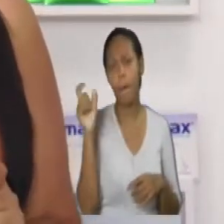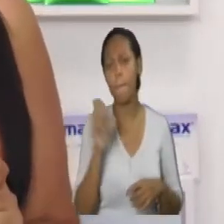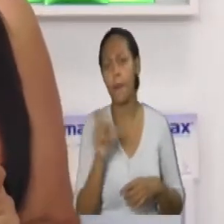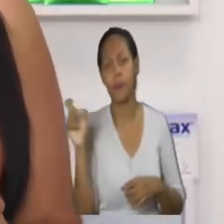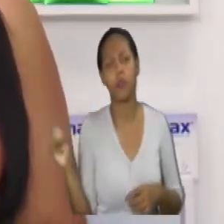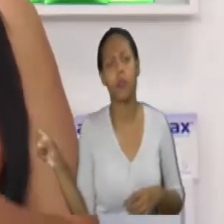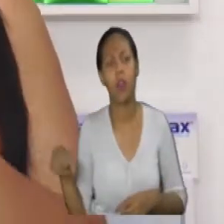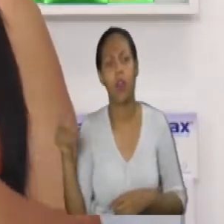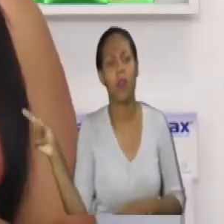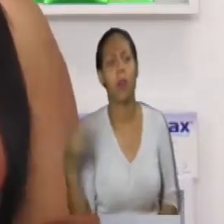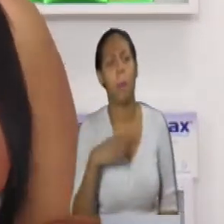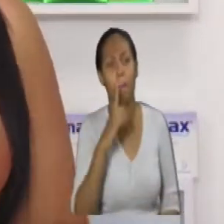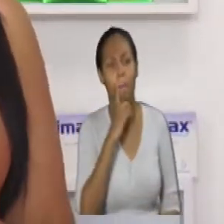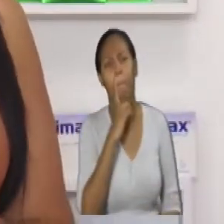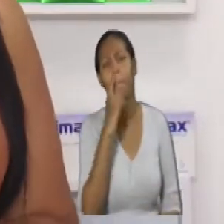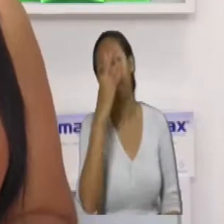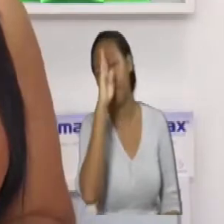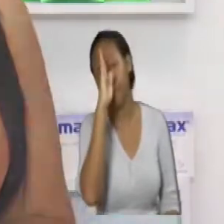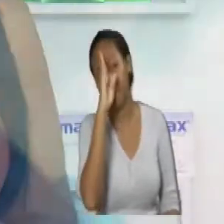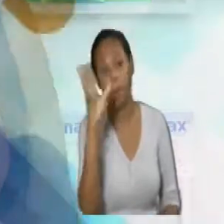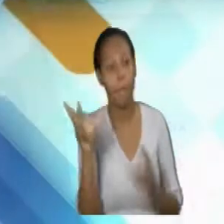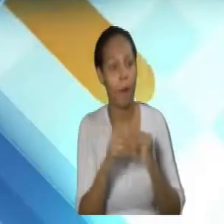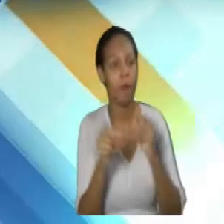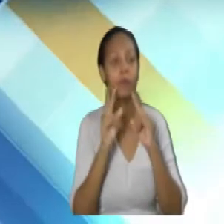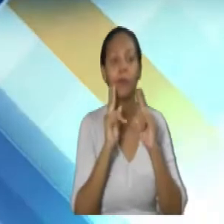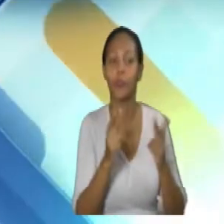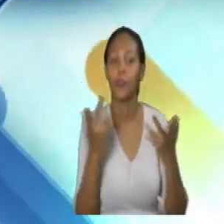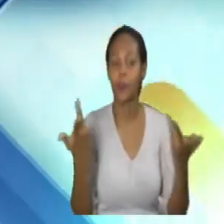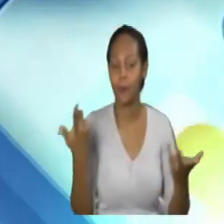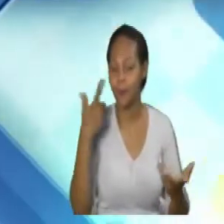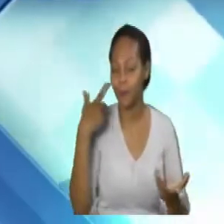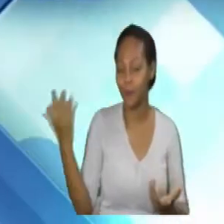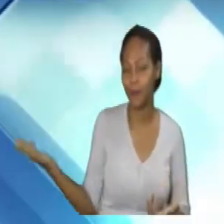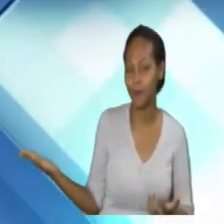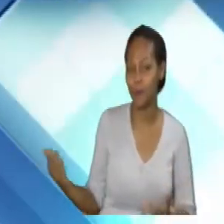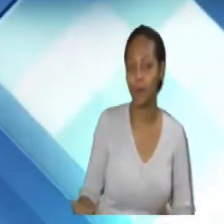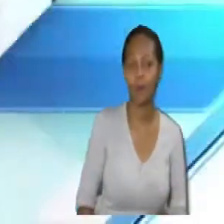y las respuestas de nuestros expertos.